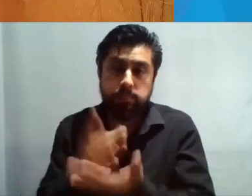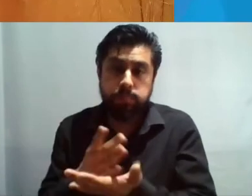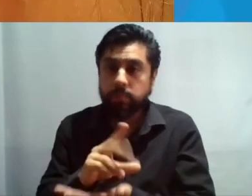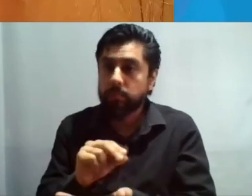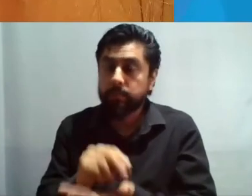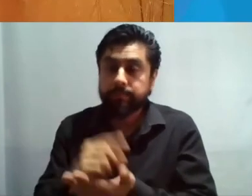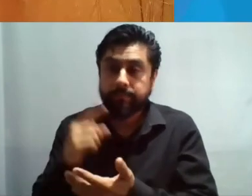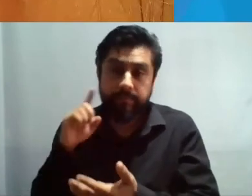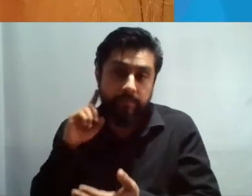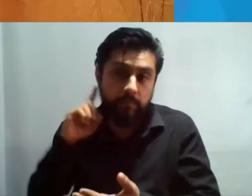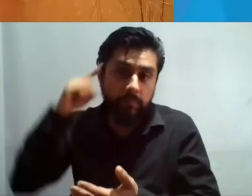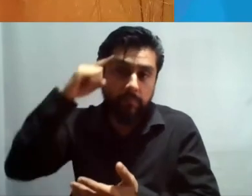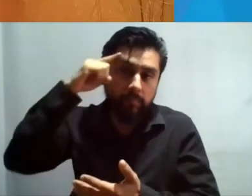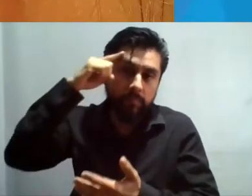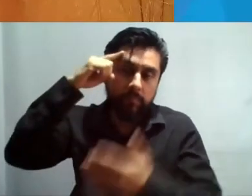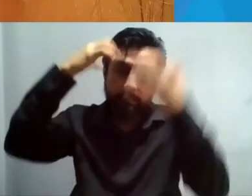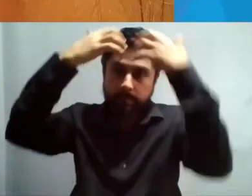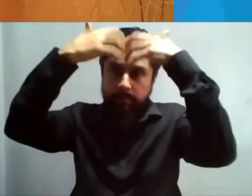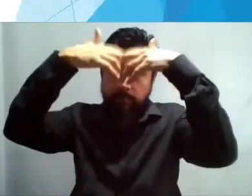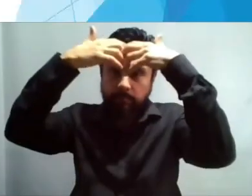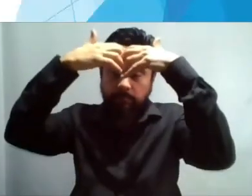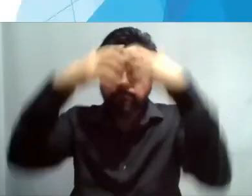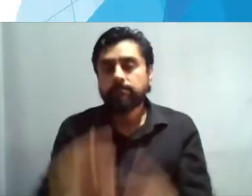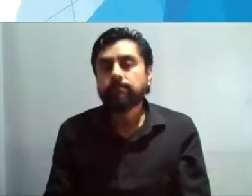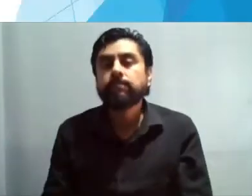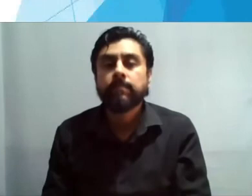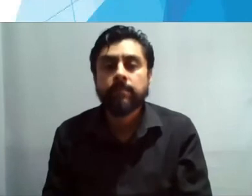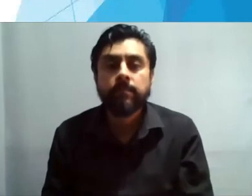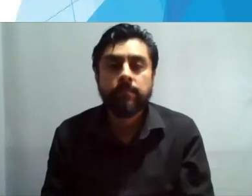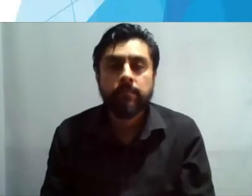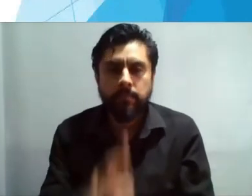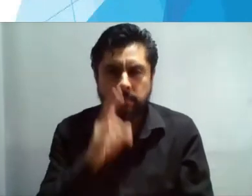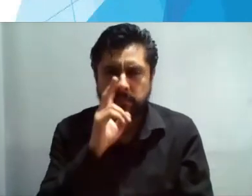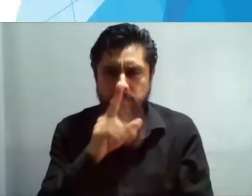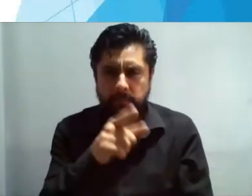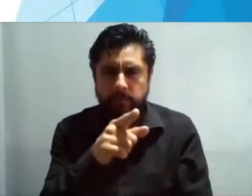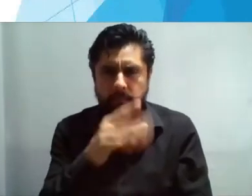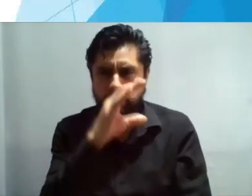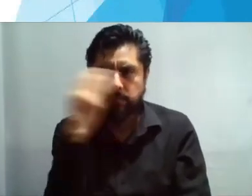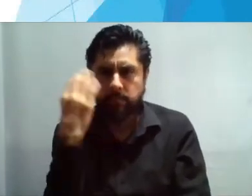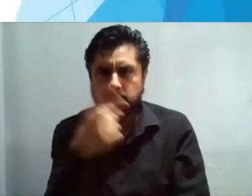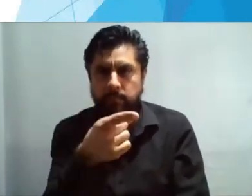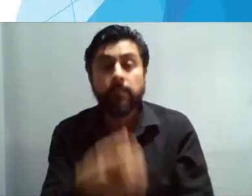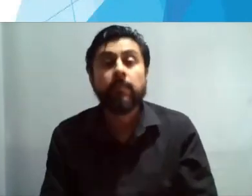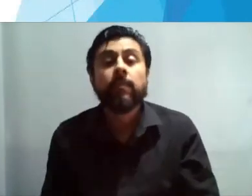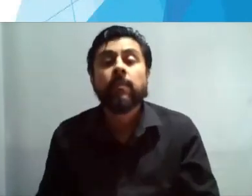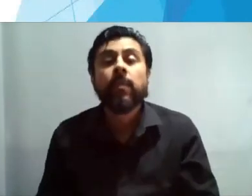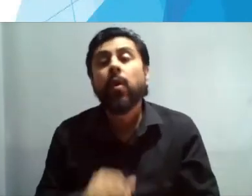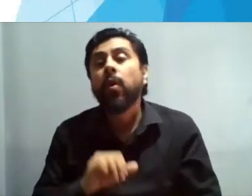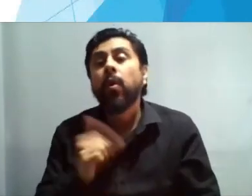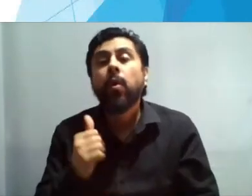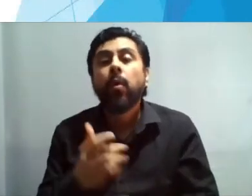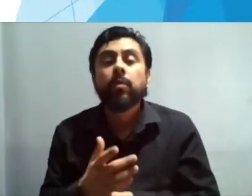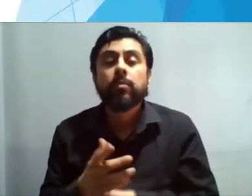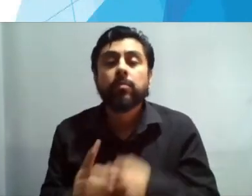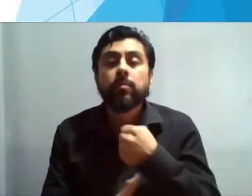arriba, hacia nuestro cerebro. Damos la siguiente imagen, por favor. ¿Qué otra cosa puede pasar? Bueno, miren,